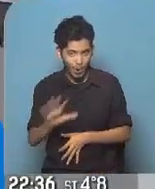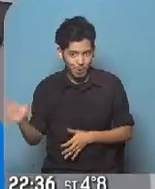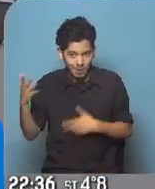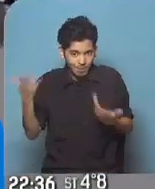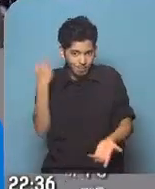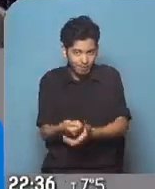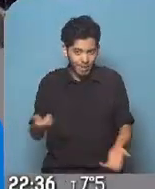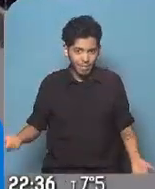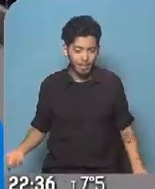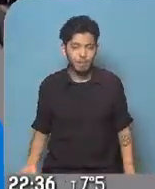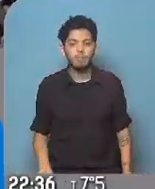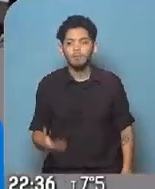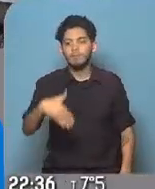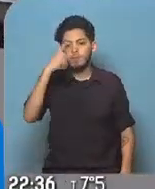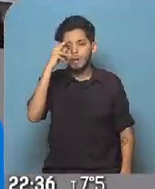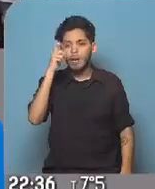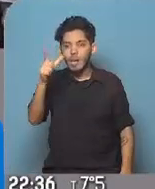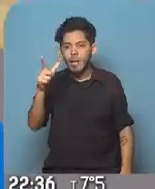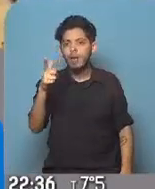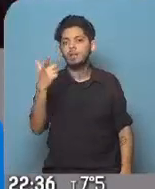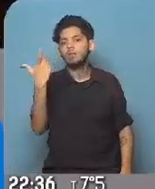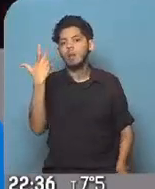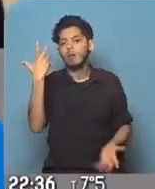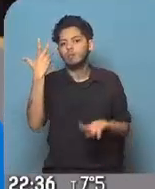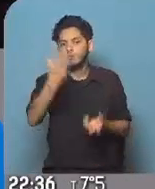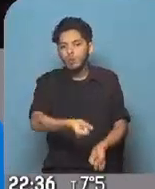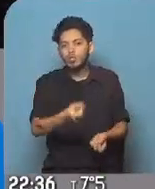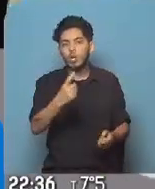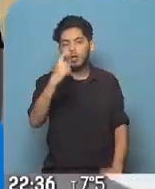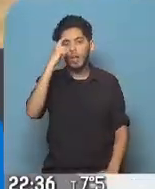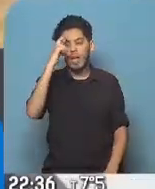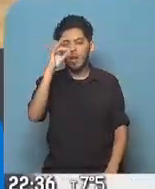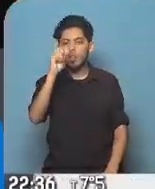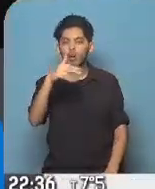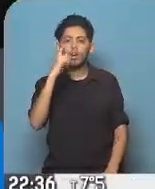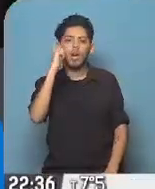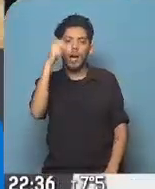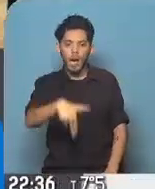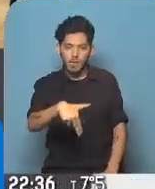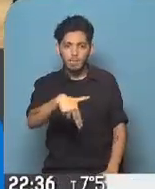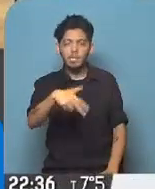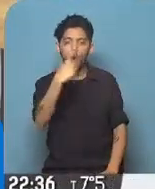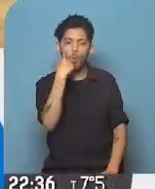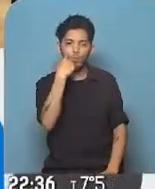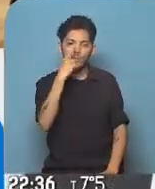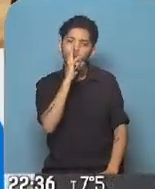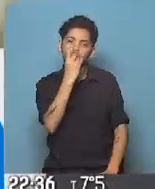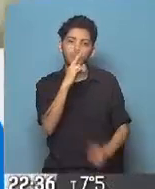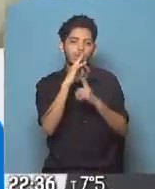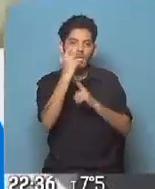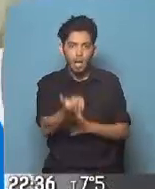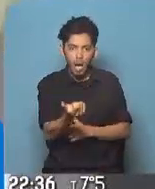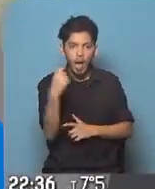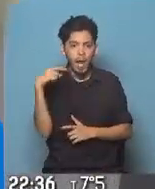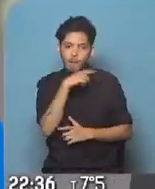sustentada por sí, Merkel, con beneficios para el gobierno de Erdogan. Hoy que está, además, para Turquía, Alemania sigue siendo su